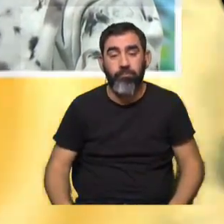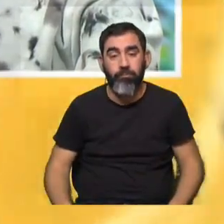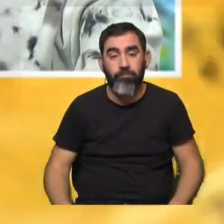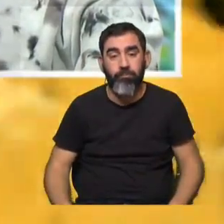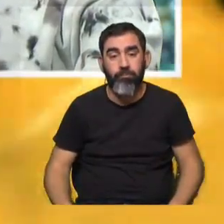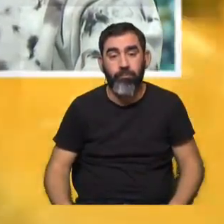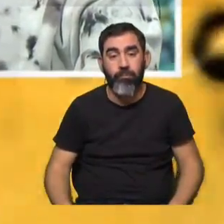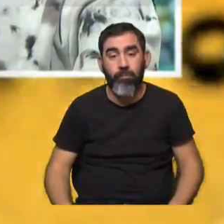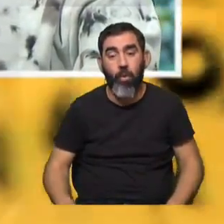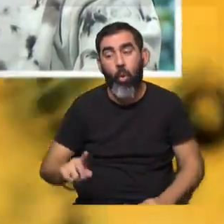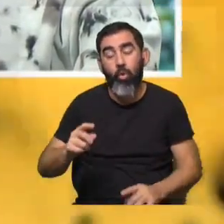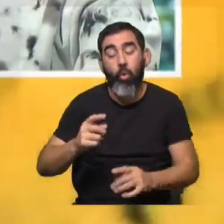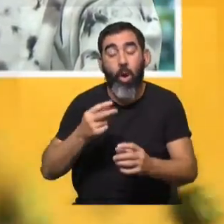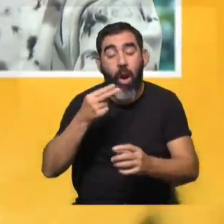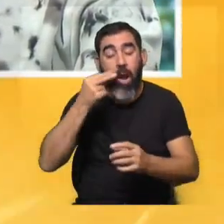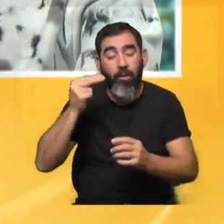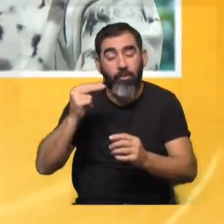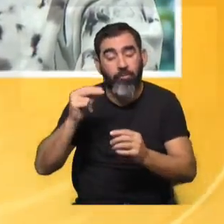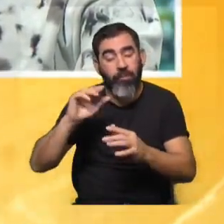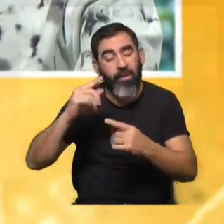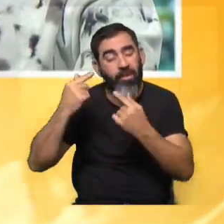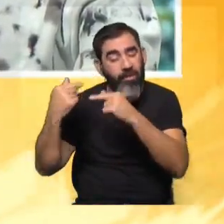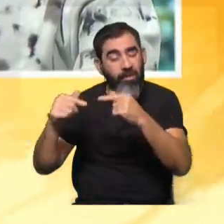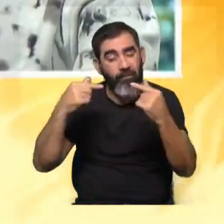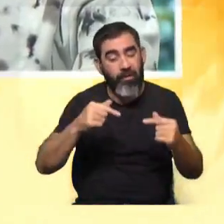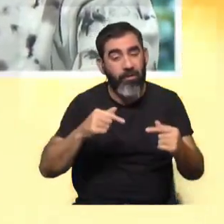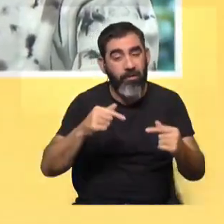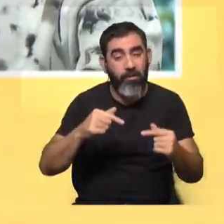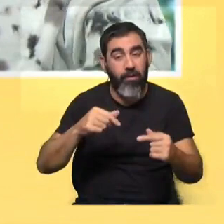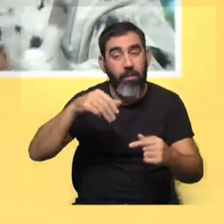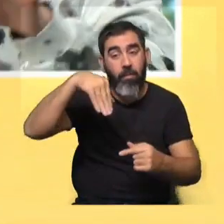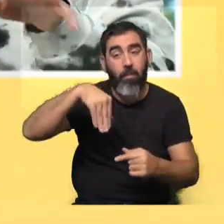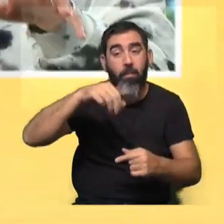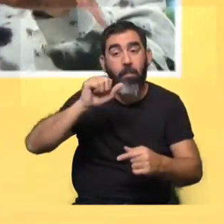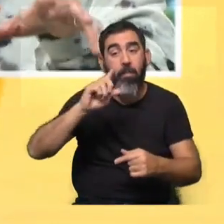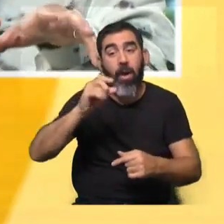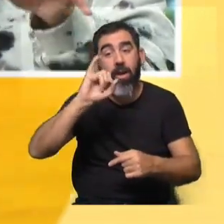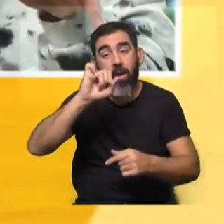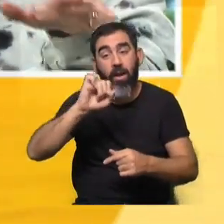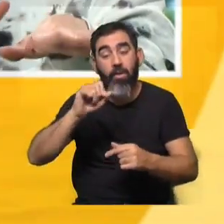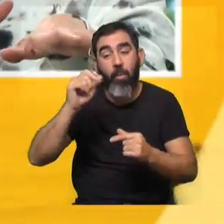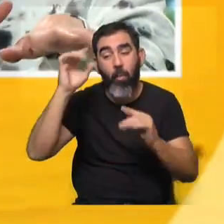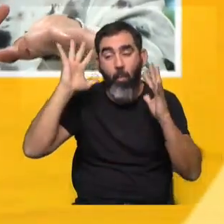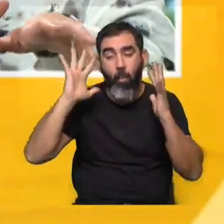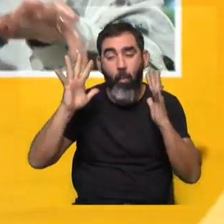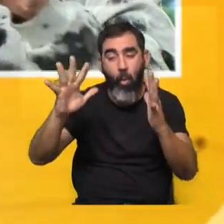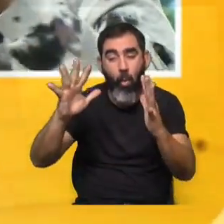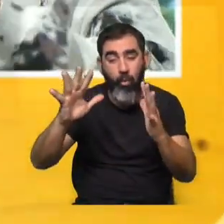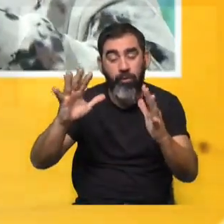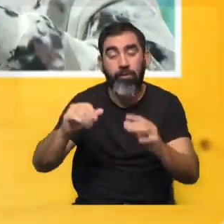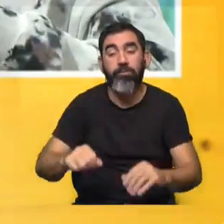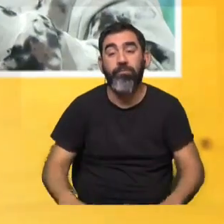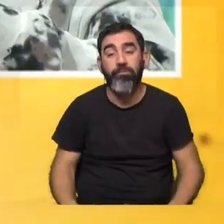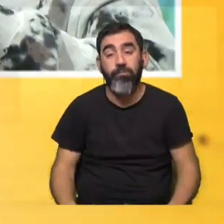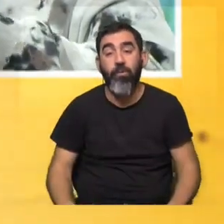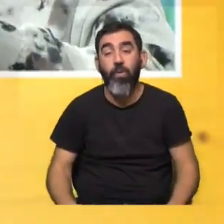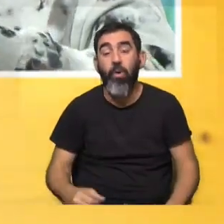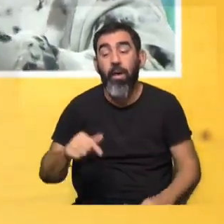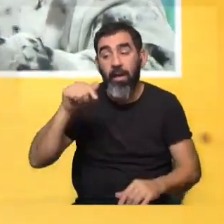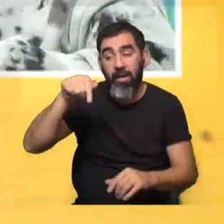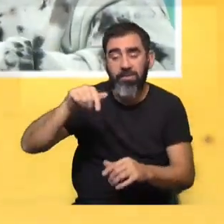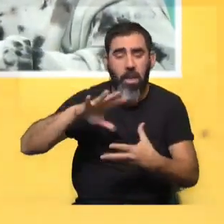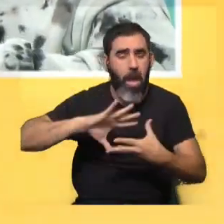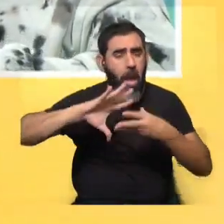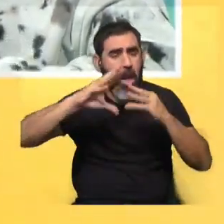más restrictivos, como comentaba Ale. El margay es mucho más de monte, el gato de pajonal está asociado a un ecosistema de pajonal y el gato montés se